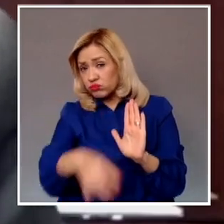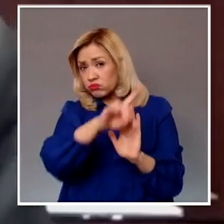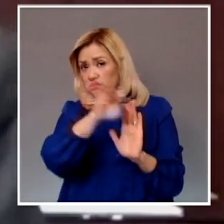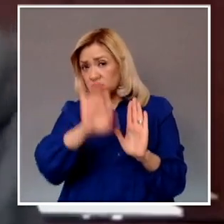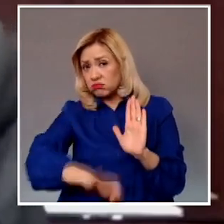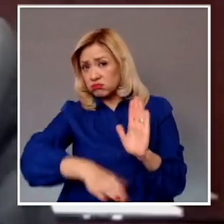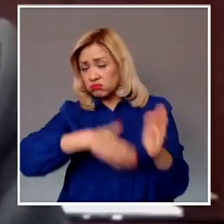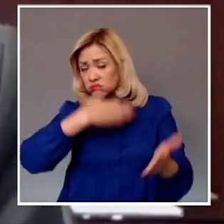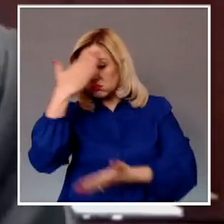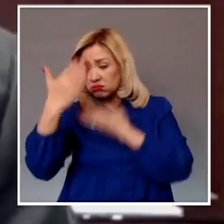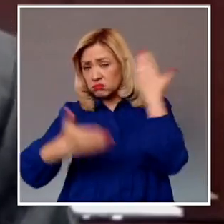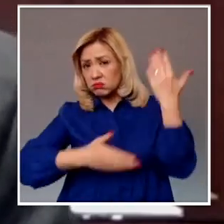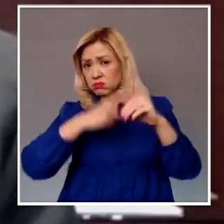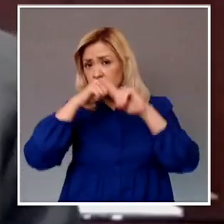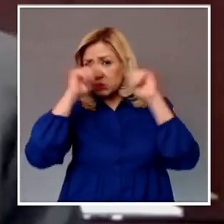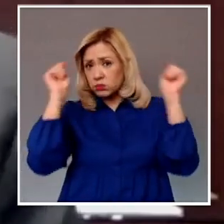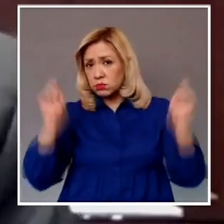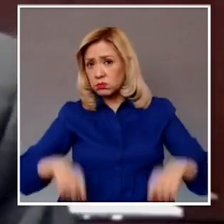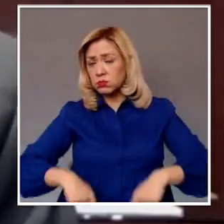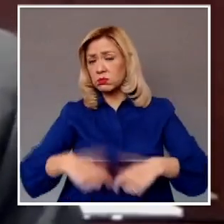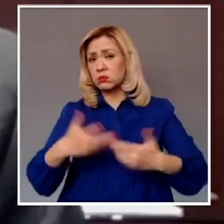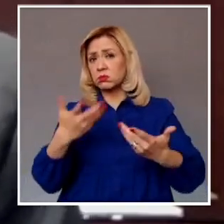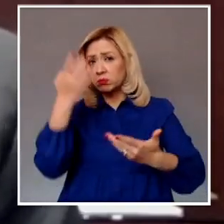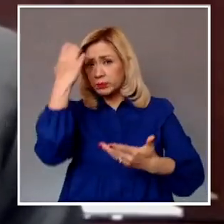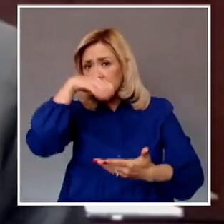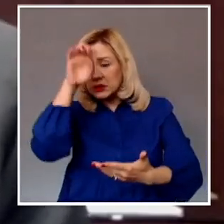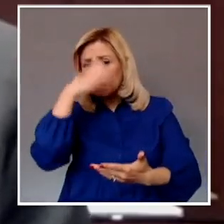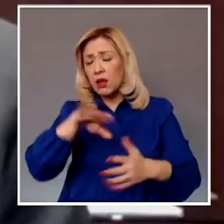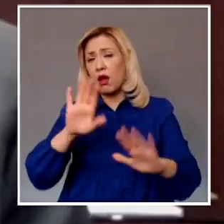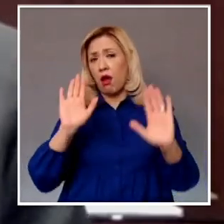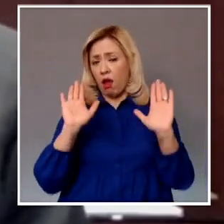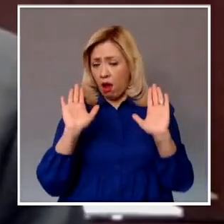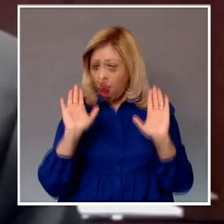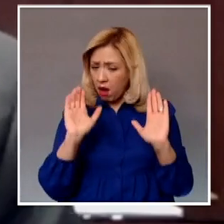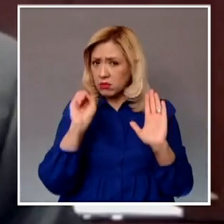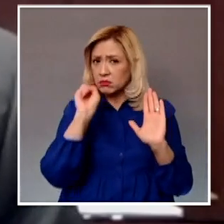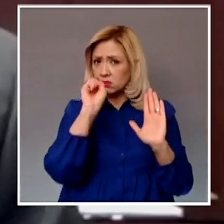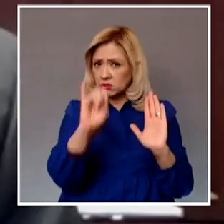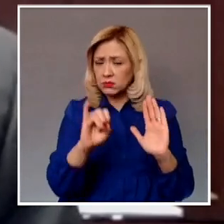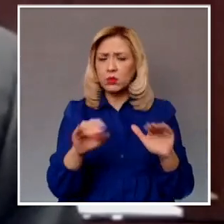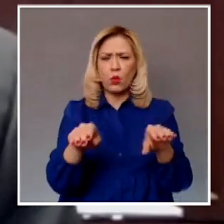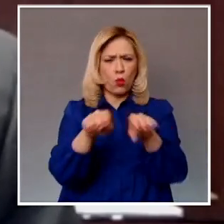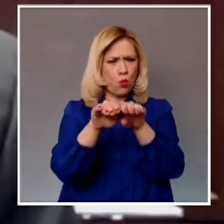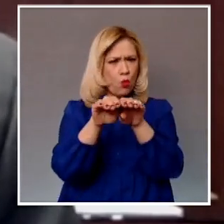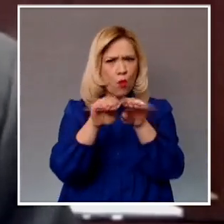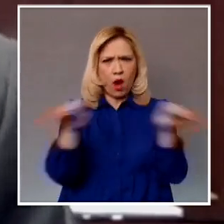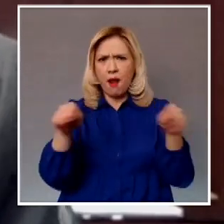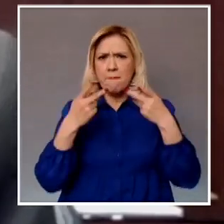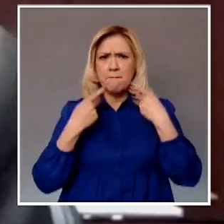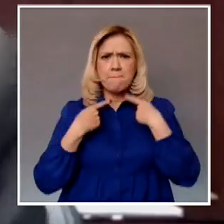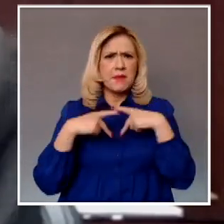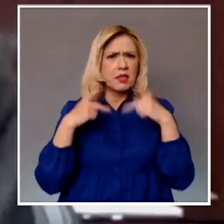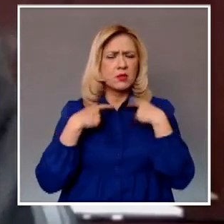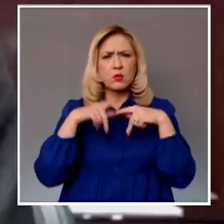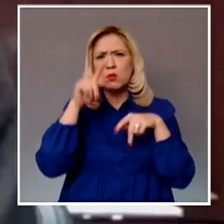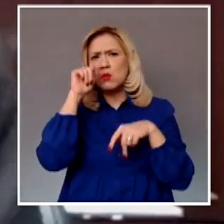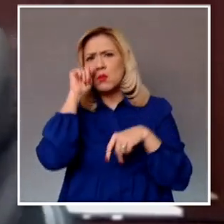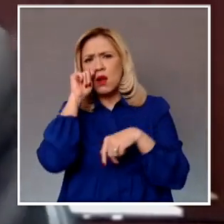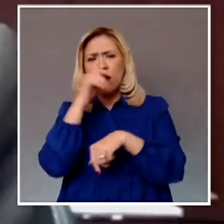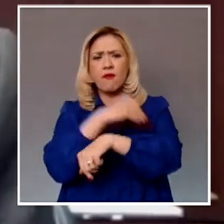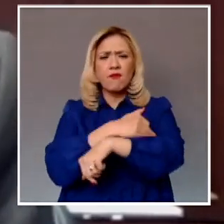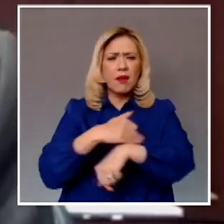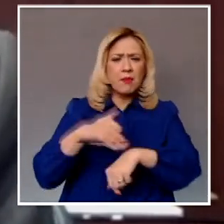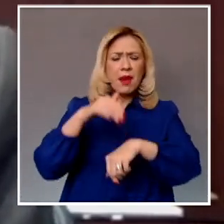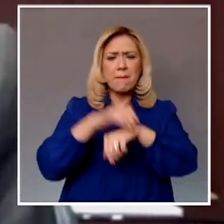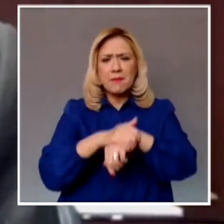condiciones de igualdad respecto a cualquier otra persona, que el acceso al servicio público se preste con base en el mérito de la